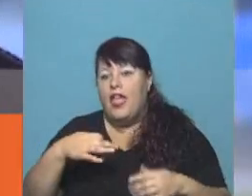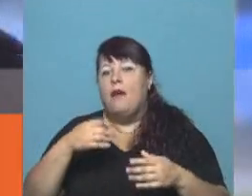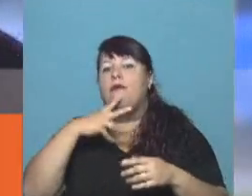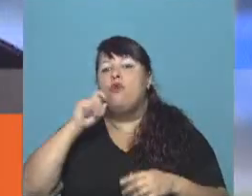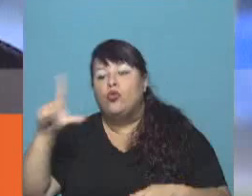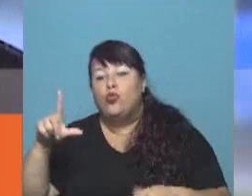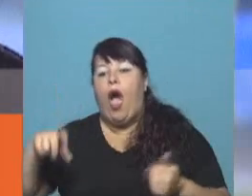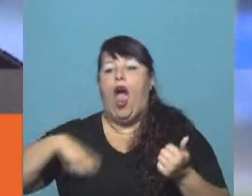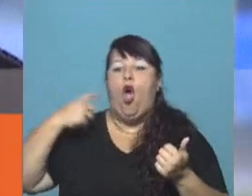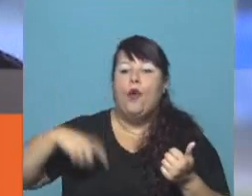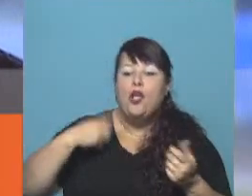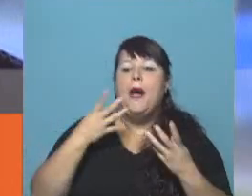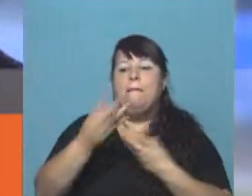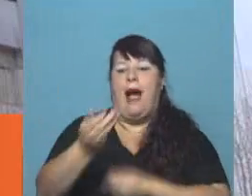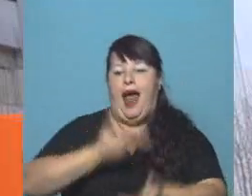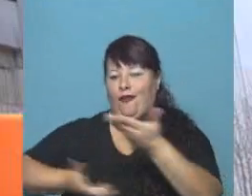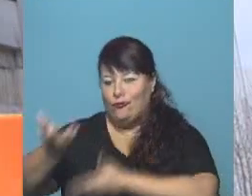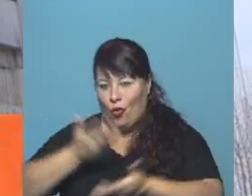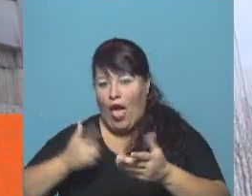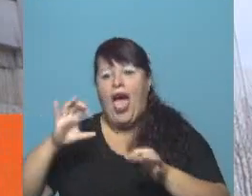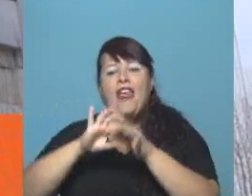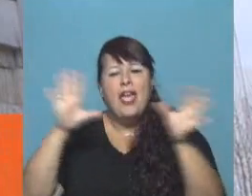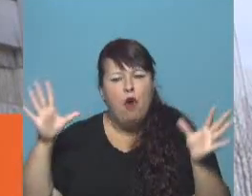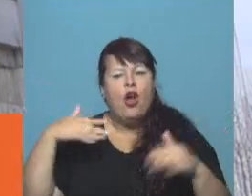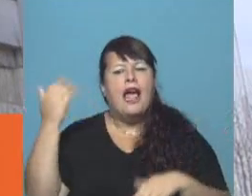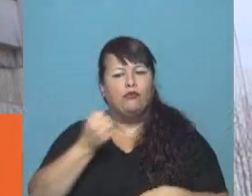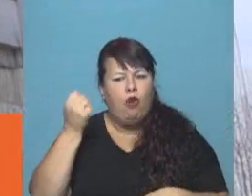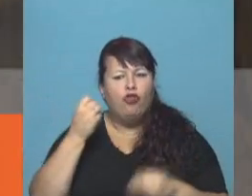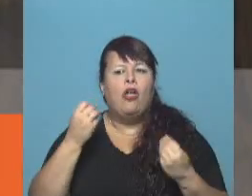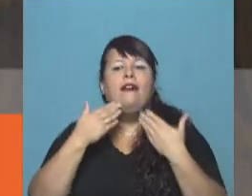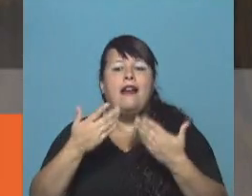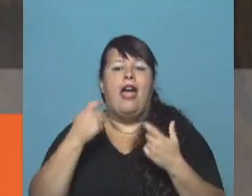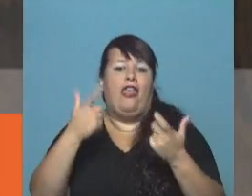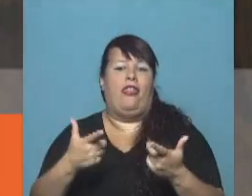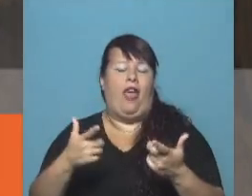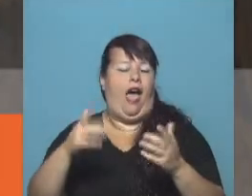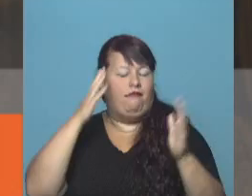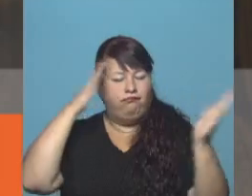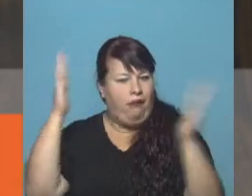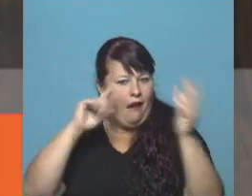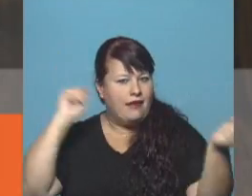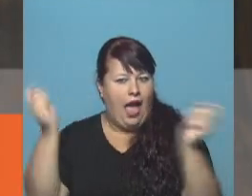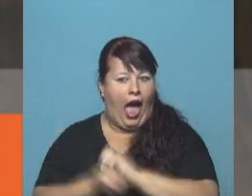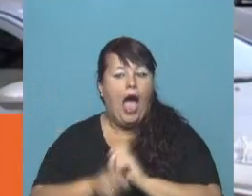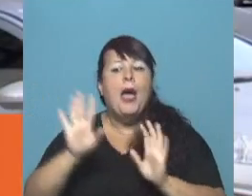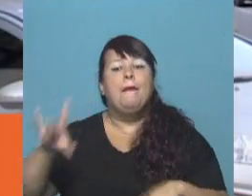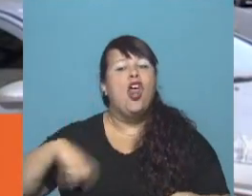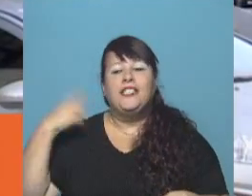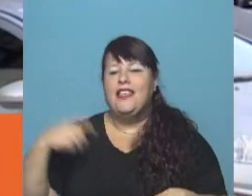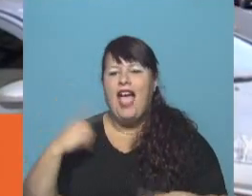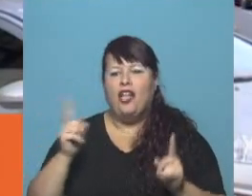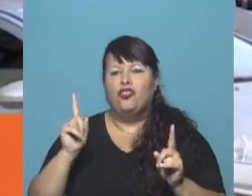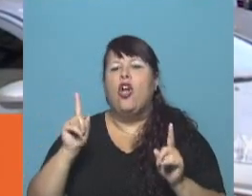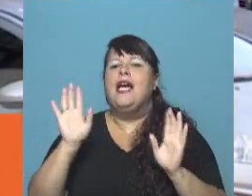mutuales, obras sociales, para ayudarse entre ellos. La democracia fue muy importante, produjo una explosión, pero los sindicatos no estaban